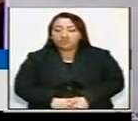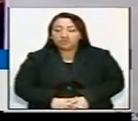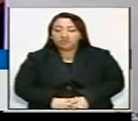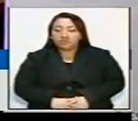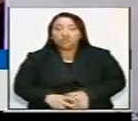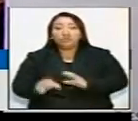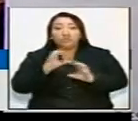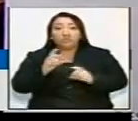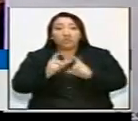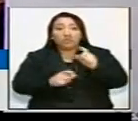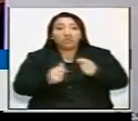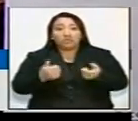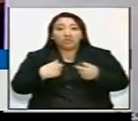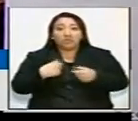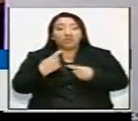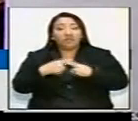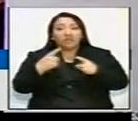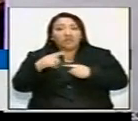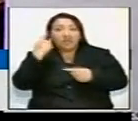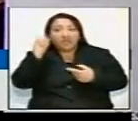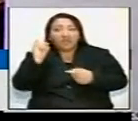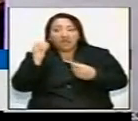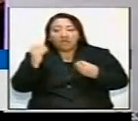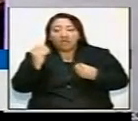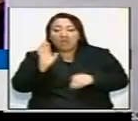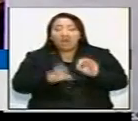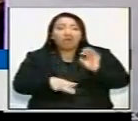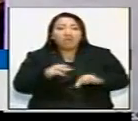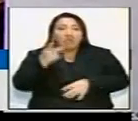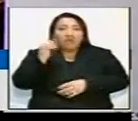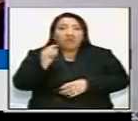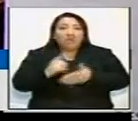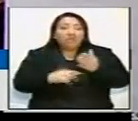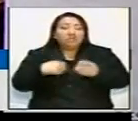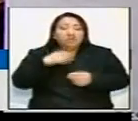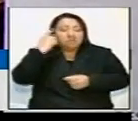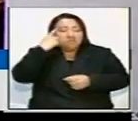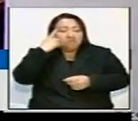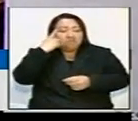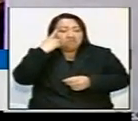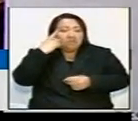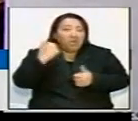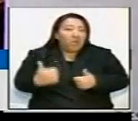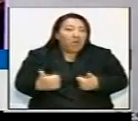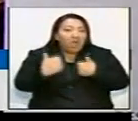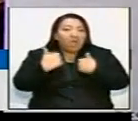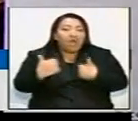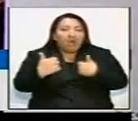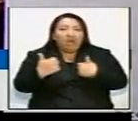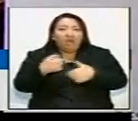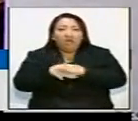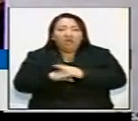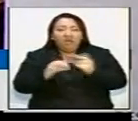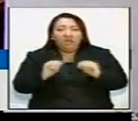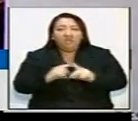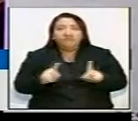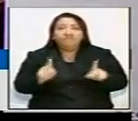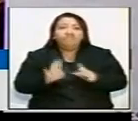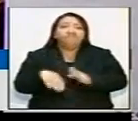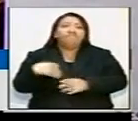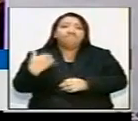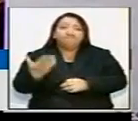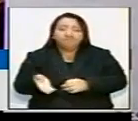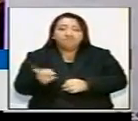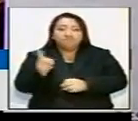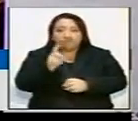comunicarle al público y también para probar diferentes ideas, porque a veces habían ideas que nosotros pensábamos que eran excelentes en el reporte preliminar, pero en el momento